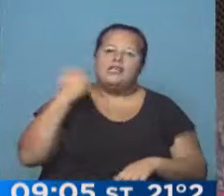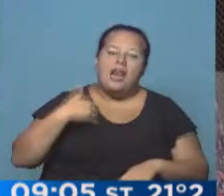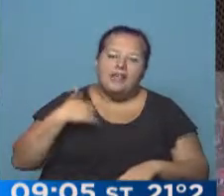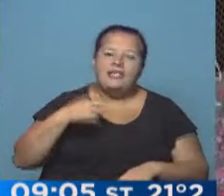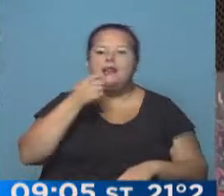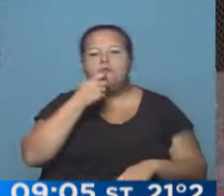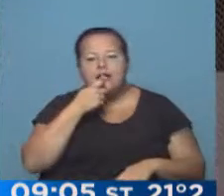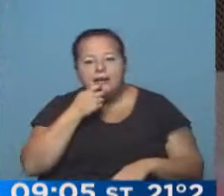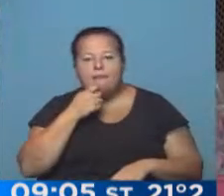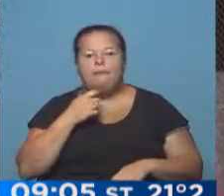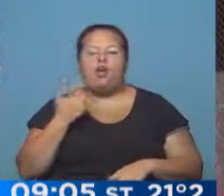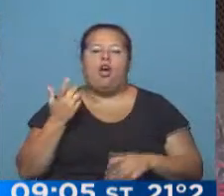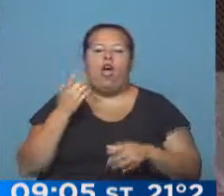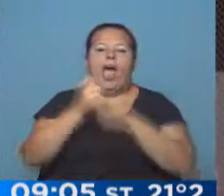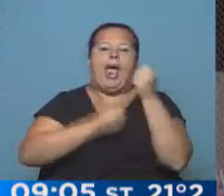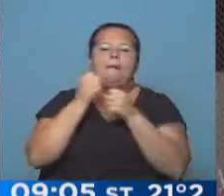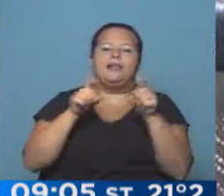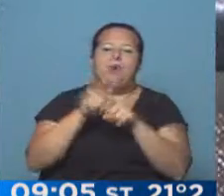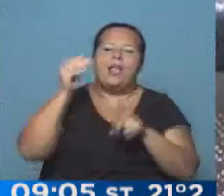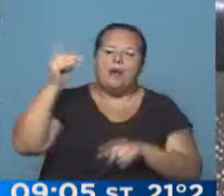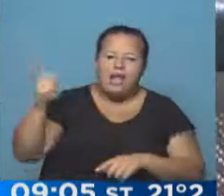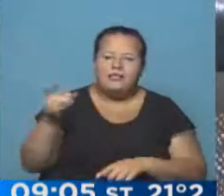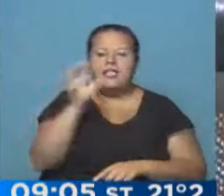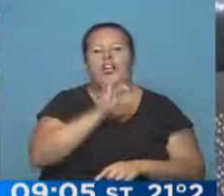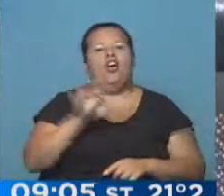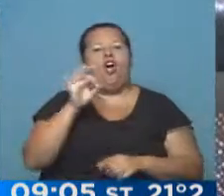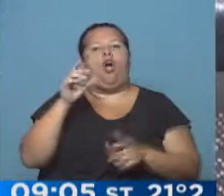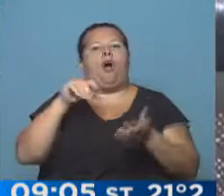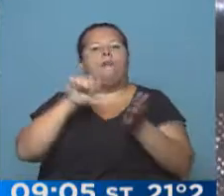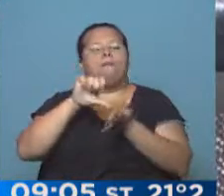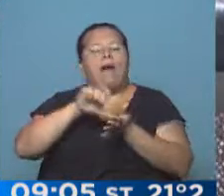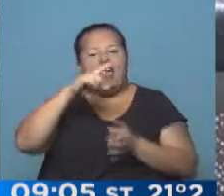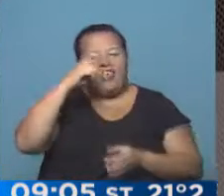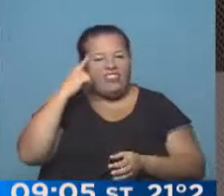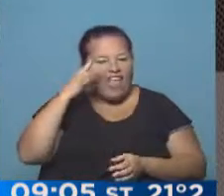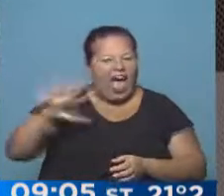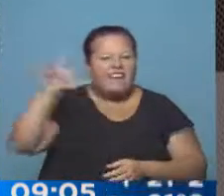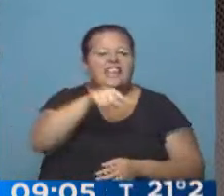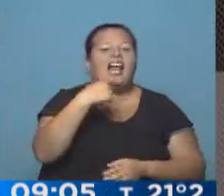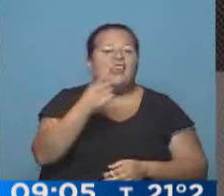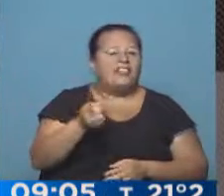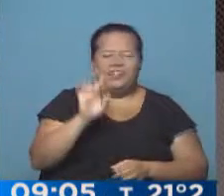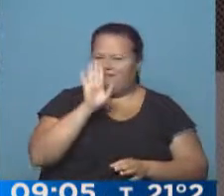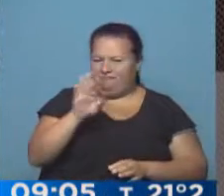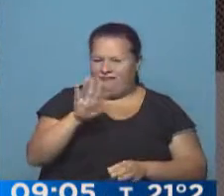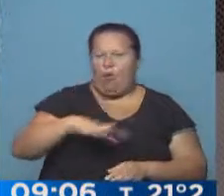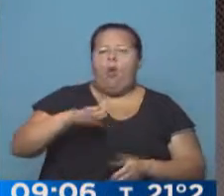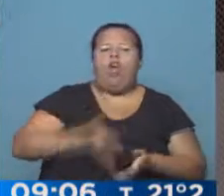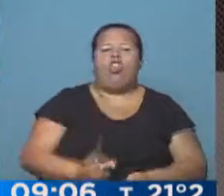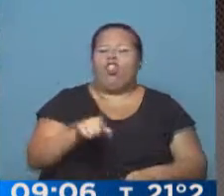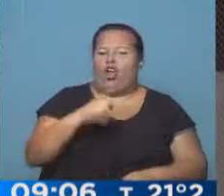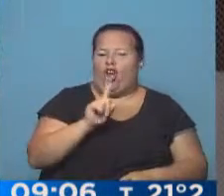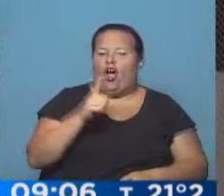por ejemplo la clase empresaria que tiene brasil o en los países asiáticos y el que decía que no tiene que ver el lugar donde nació